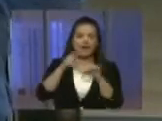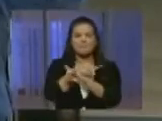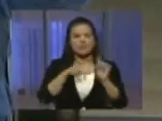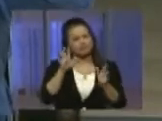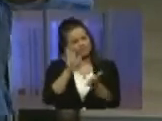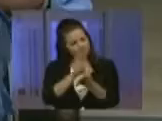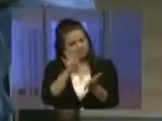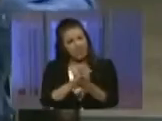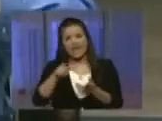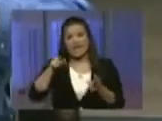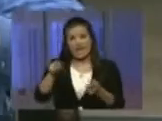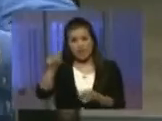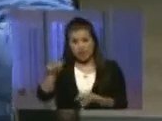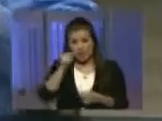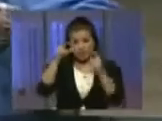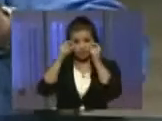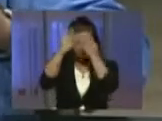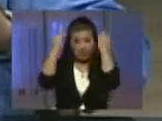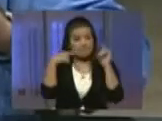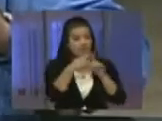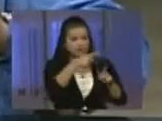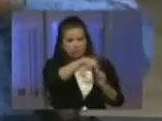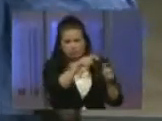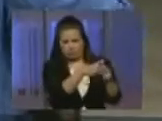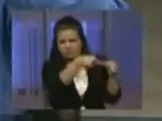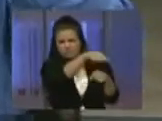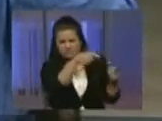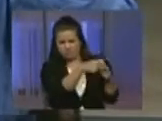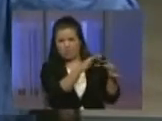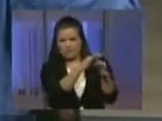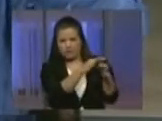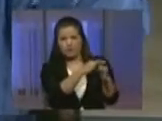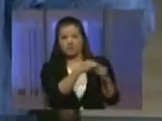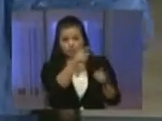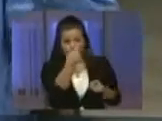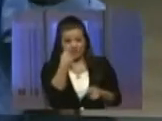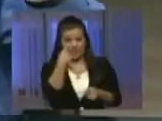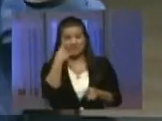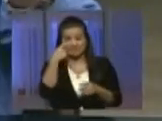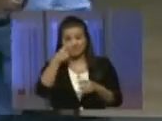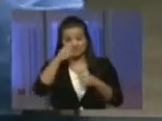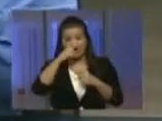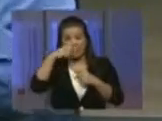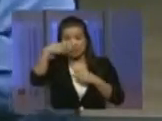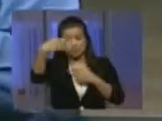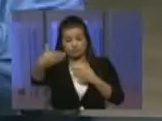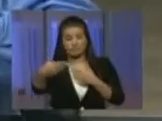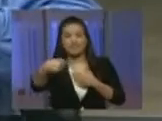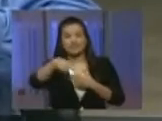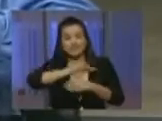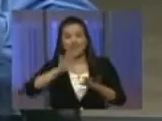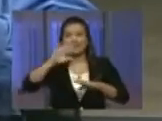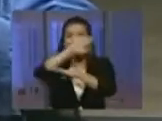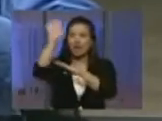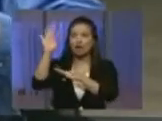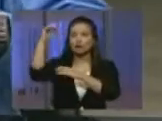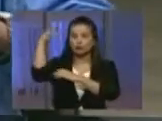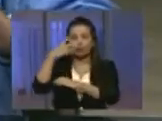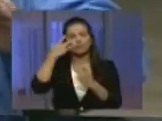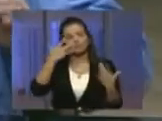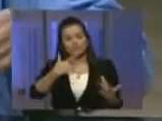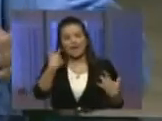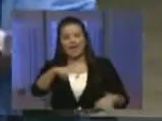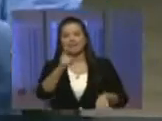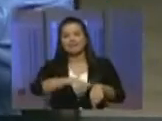reservada su espacio su momento bajo este cielo bajo esta Luna bajo este sol todo tiene